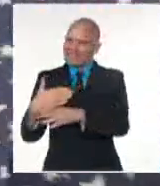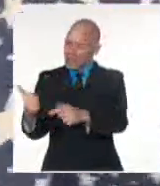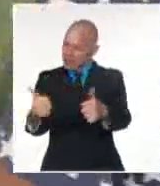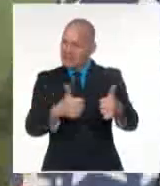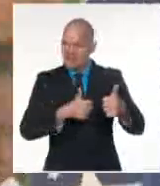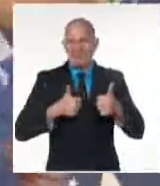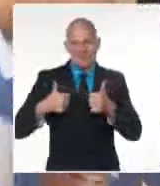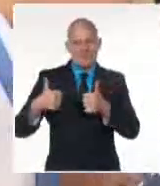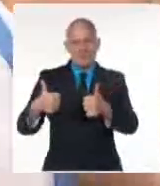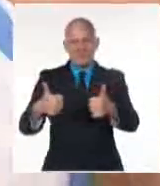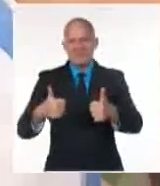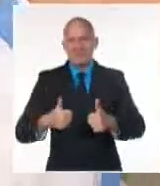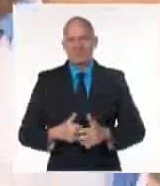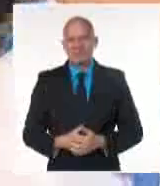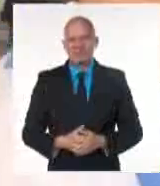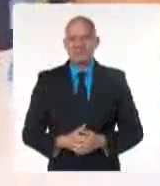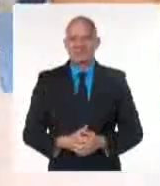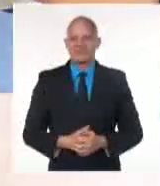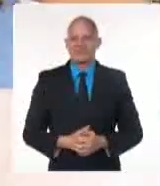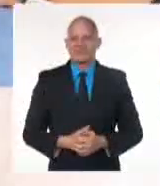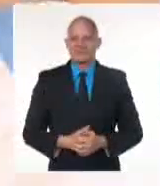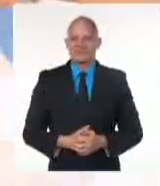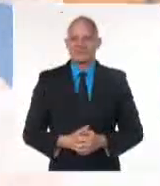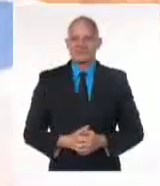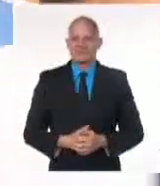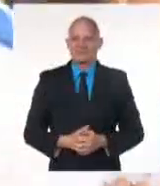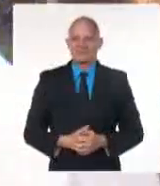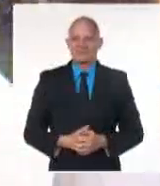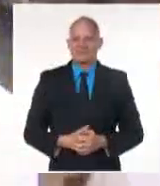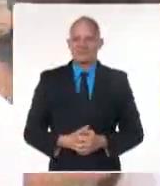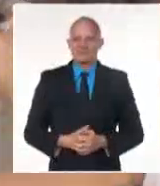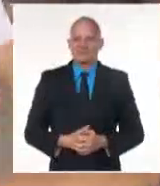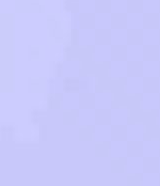diferentes este Lilian González canal cubano de noticias